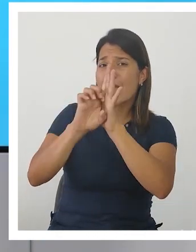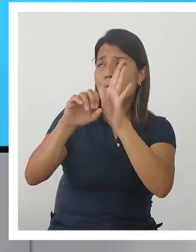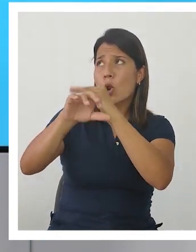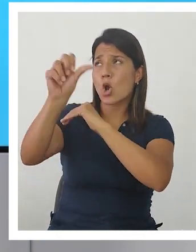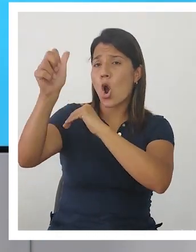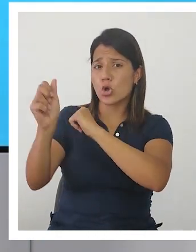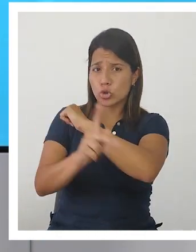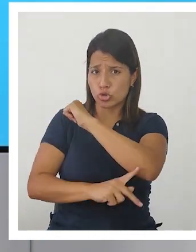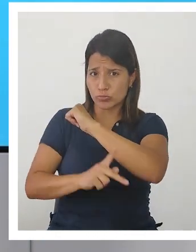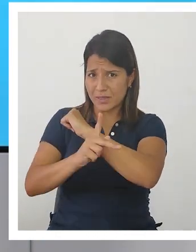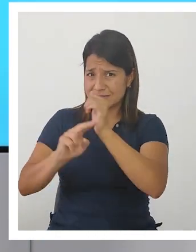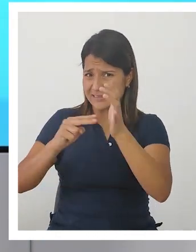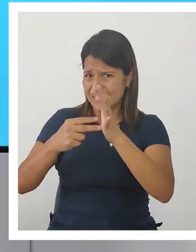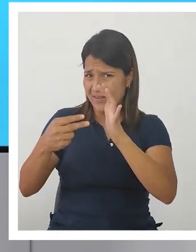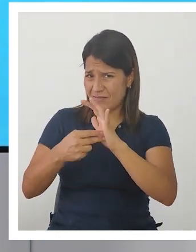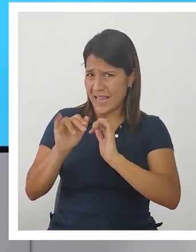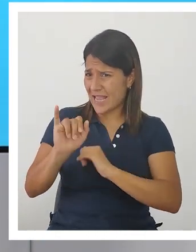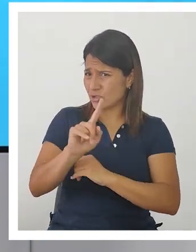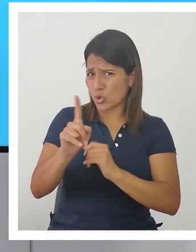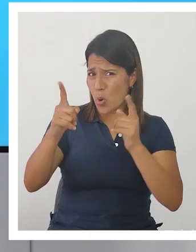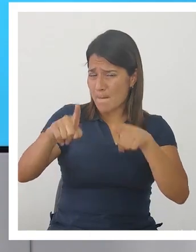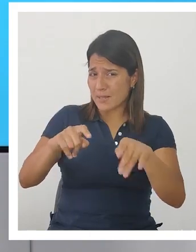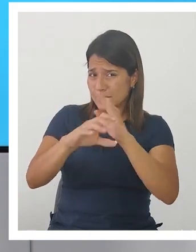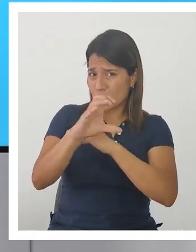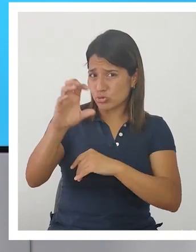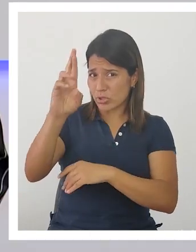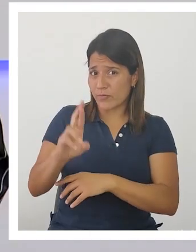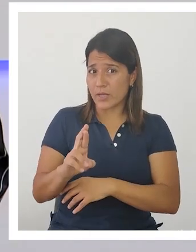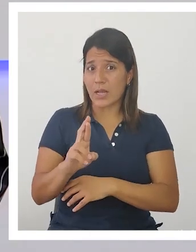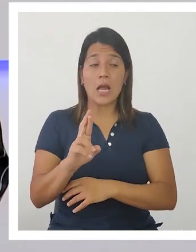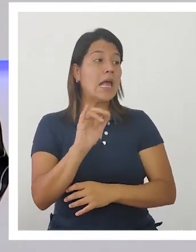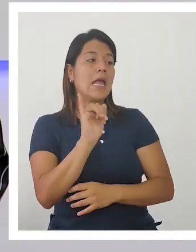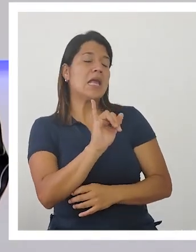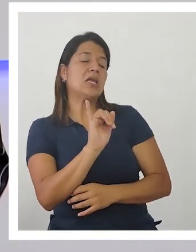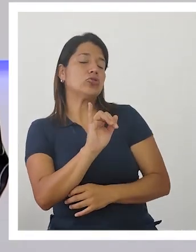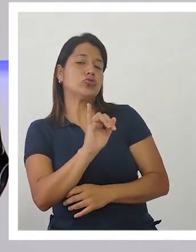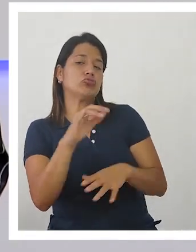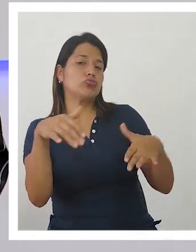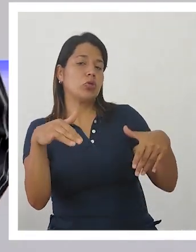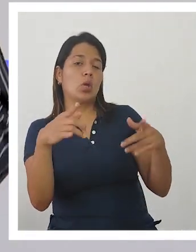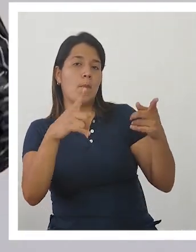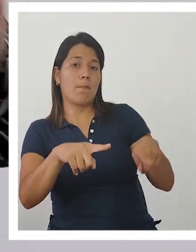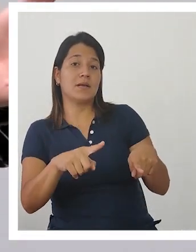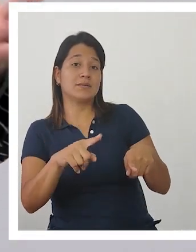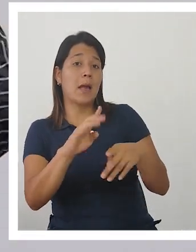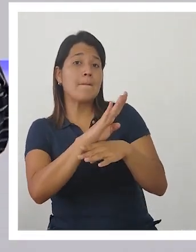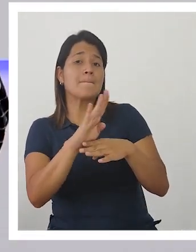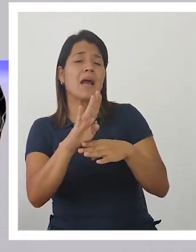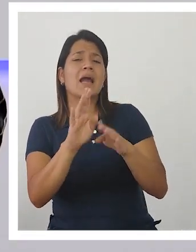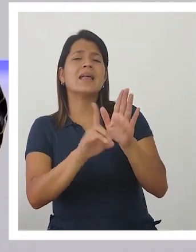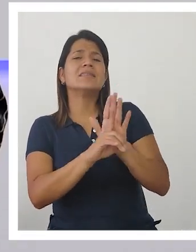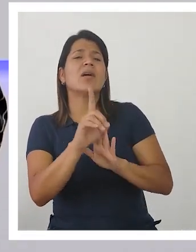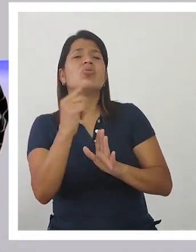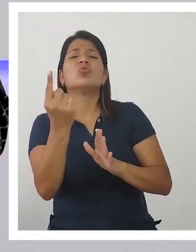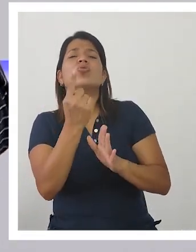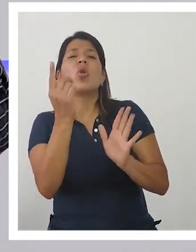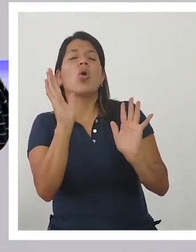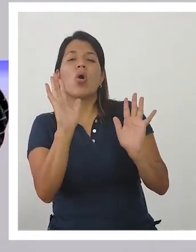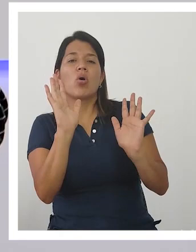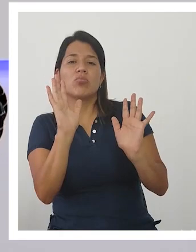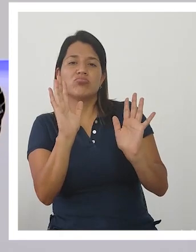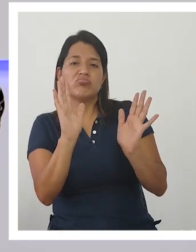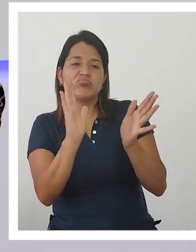de eso con la banca de desarrollo? No se ha dado. La banca de desarrollo en estos momentos siempre ha quedado en papel. Ahora han tomado medidas,